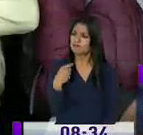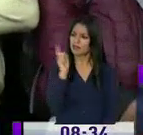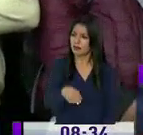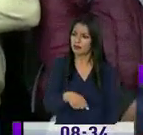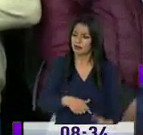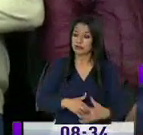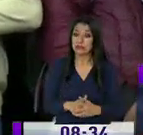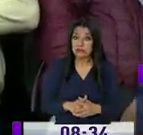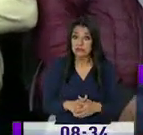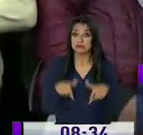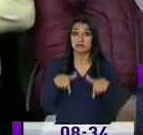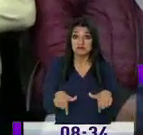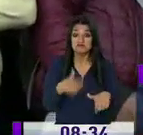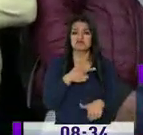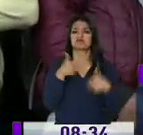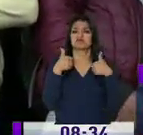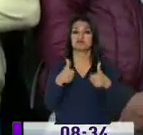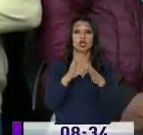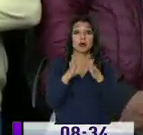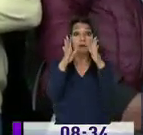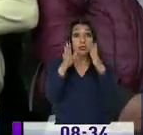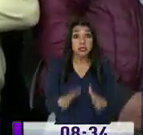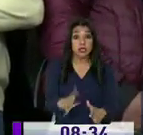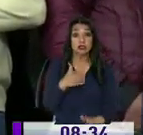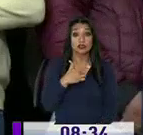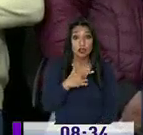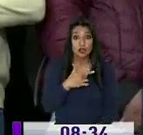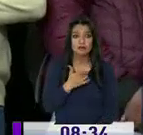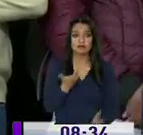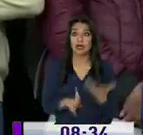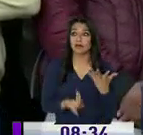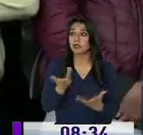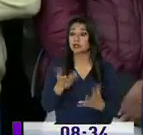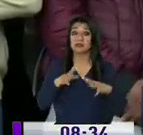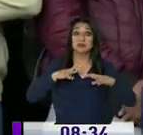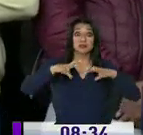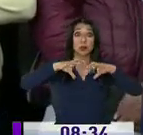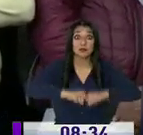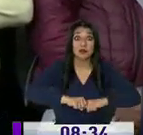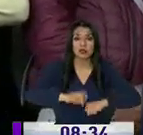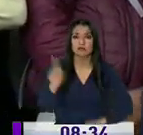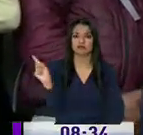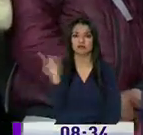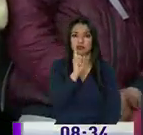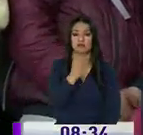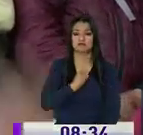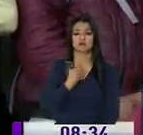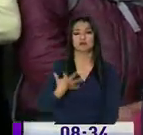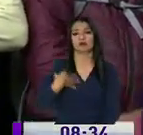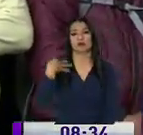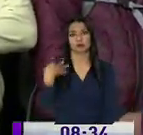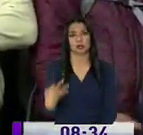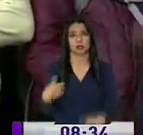nos encontramos bien y mis compañeros y yo no nos encontramos secuestrados y estamos voluntariamente aquí.